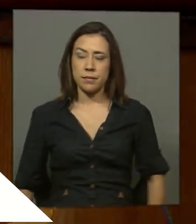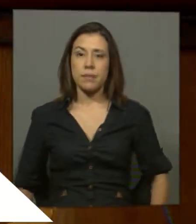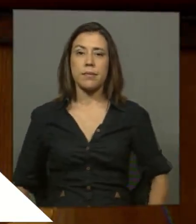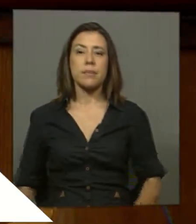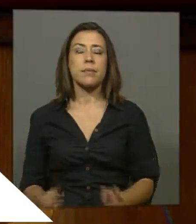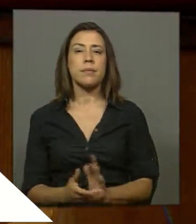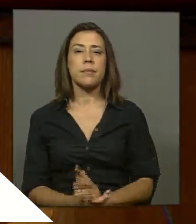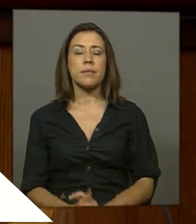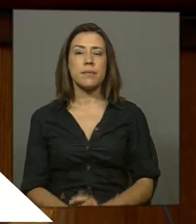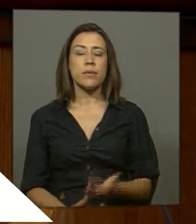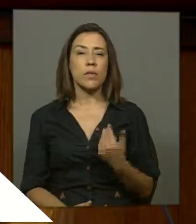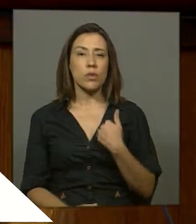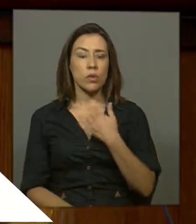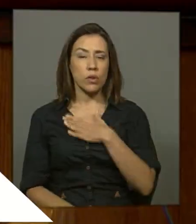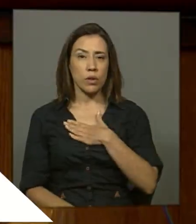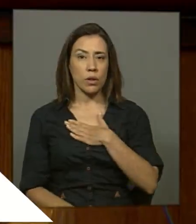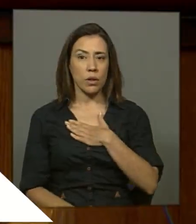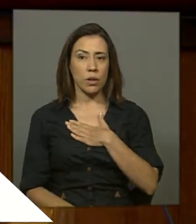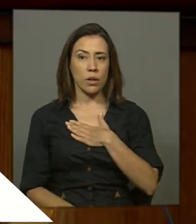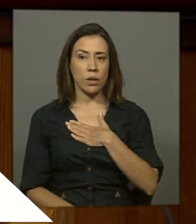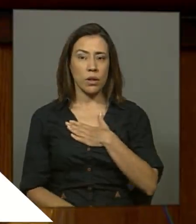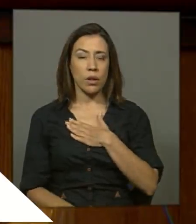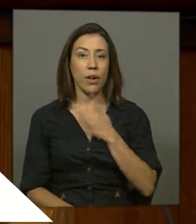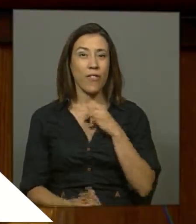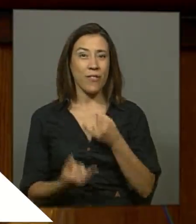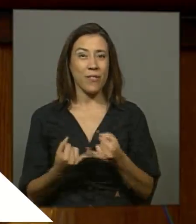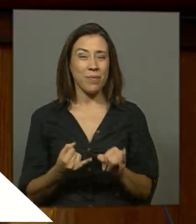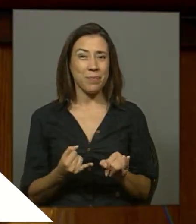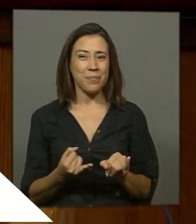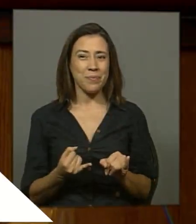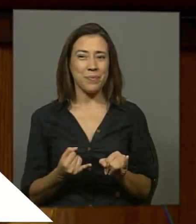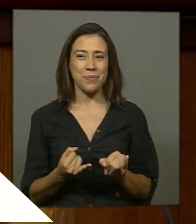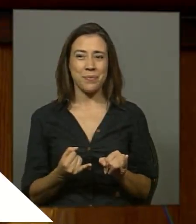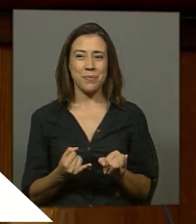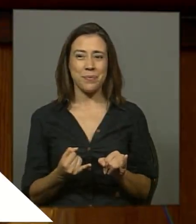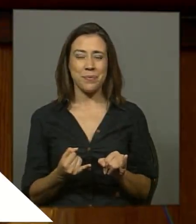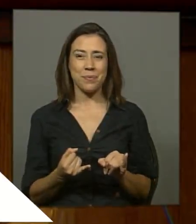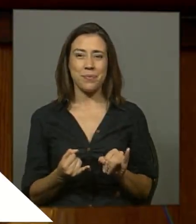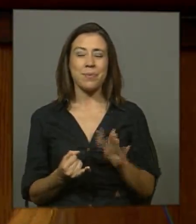presidente yo quisiera cerrar esta